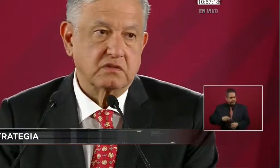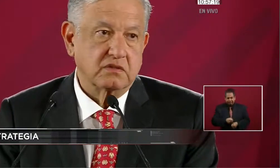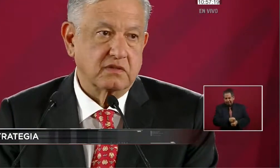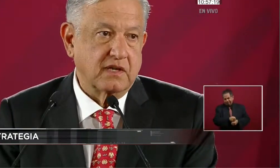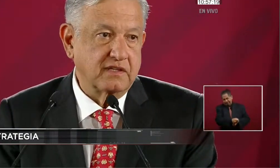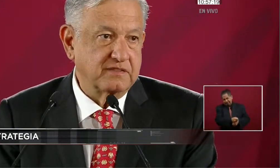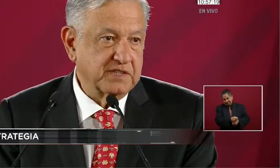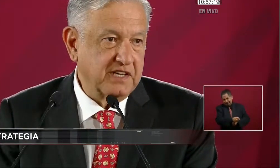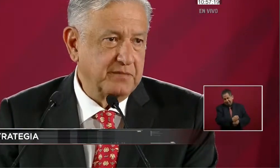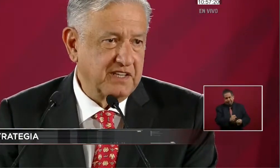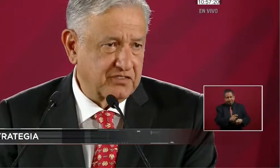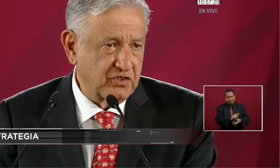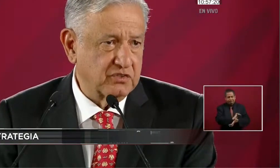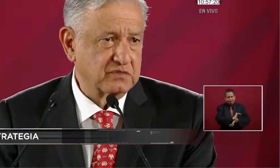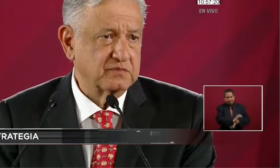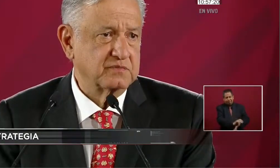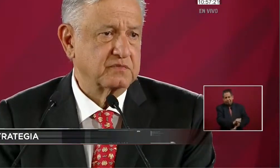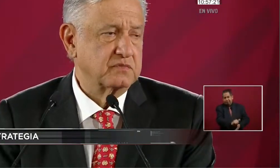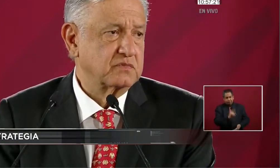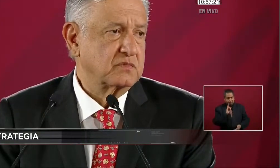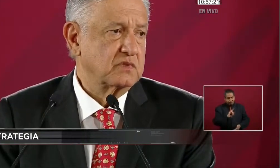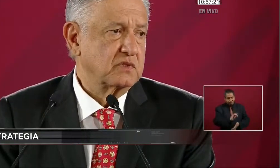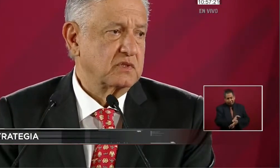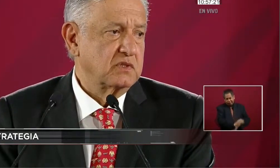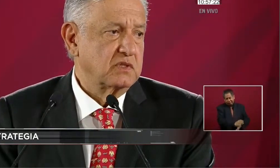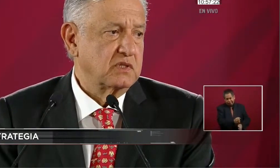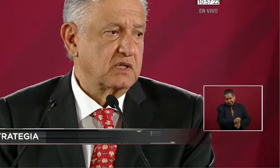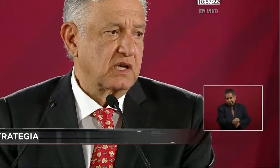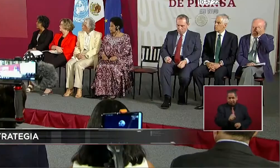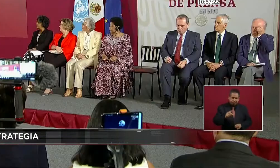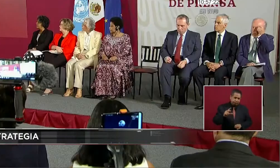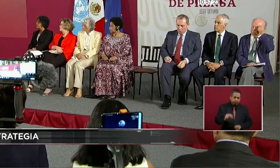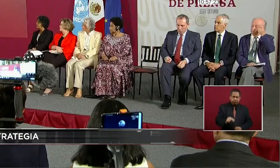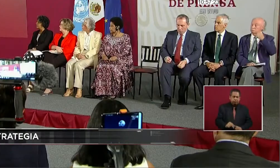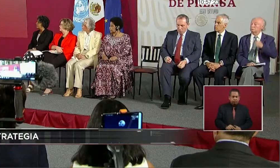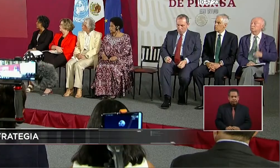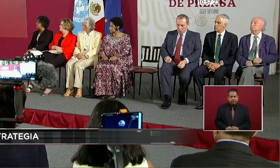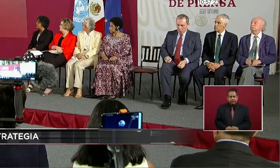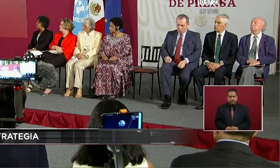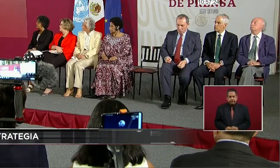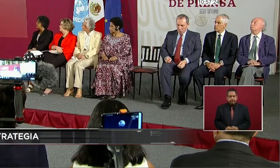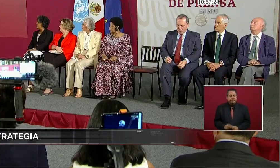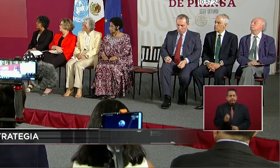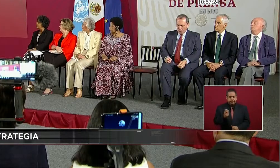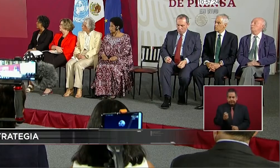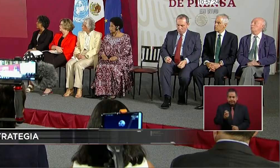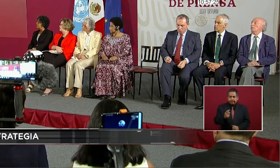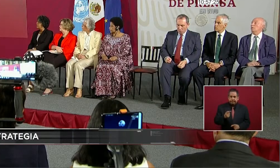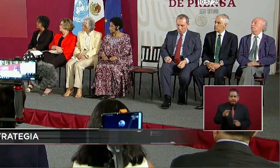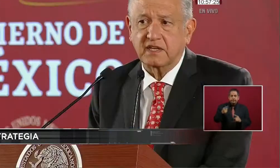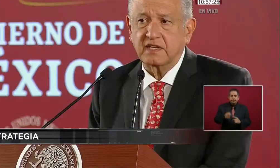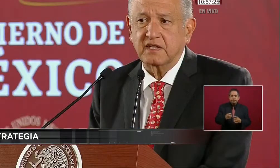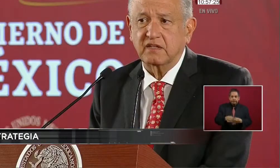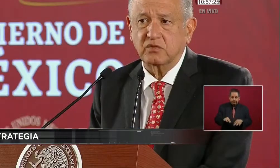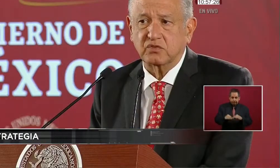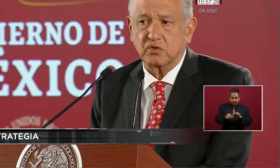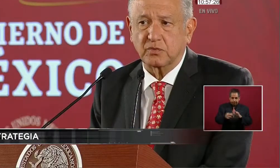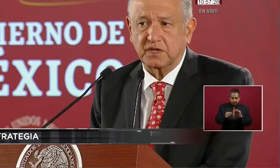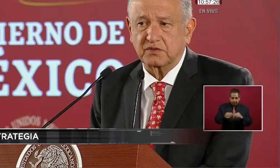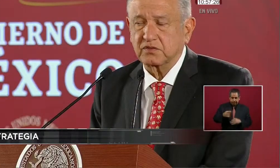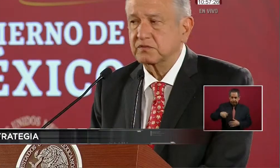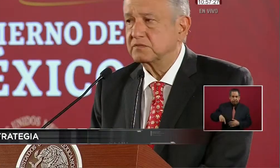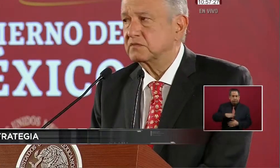de las Naciones Unidas con el fin de combatir, precisamente de contribuir a la prevención y erradicación del feminicidio.